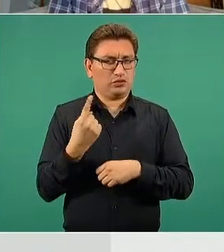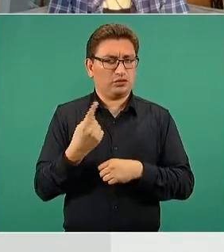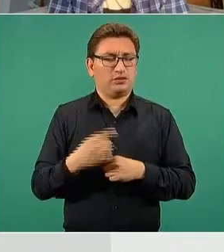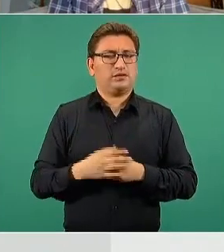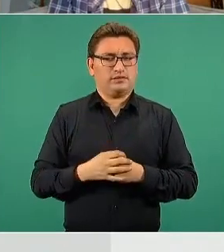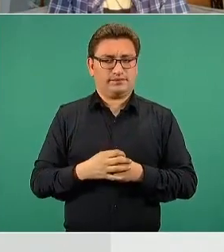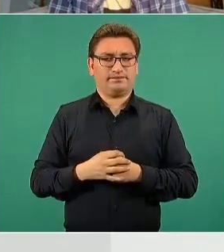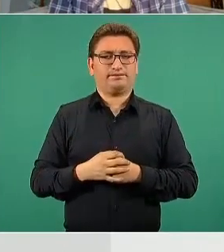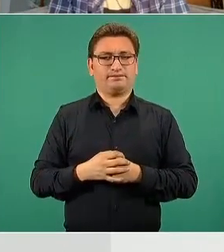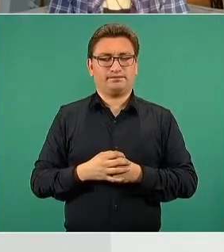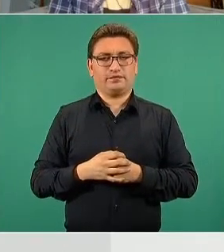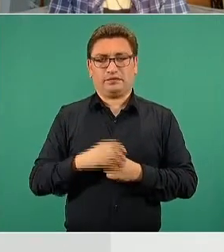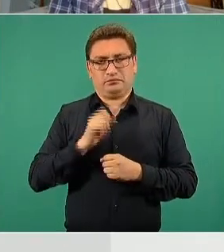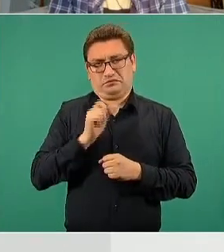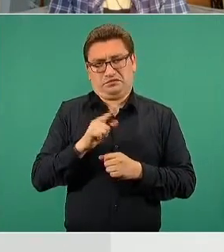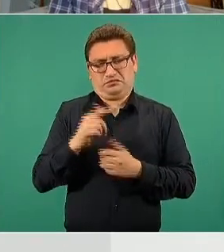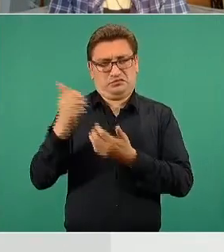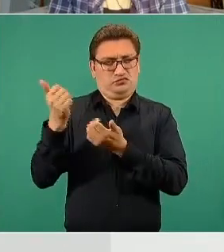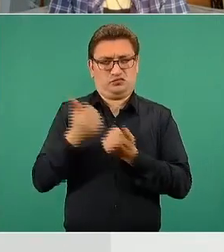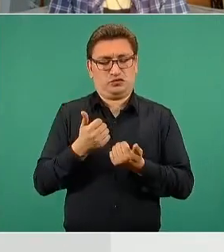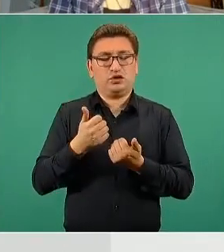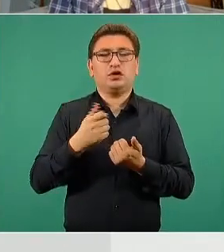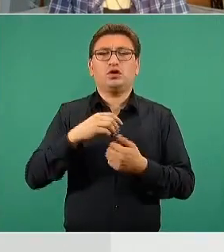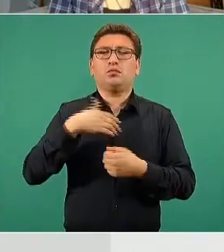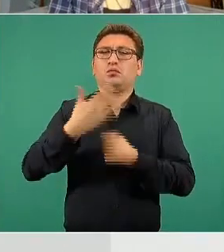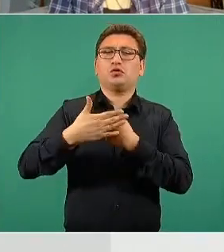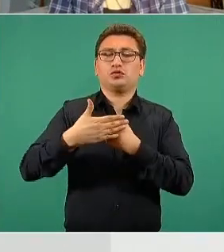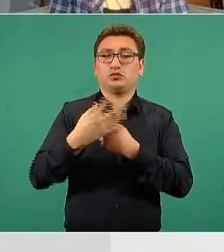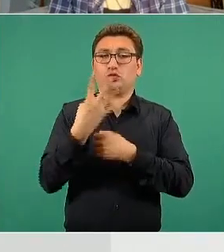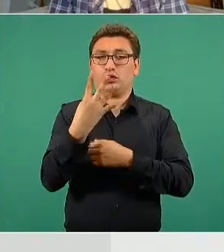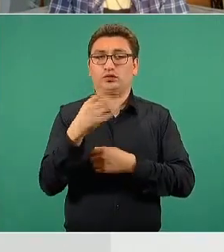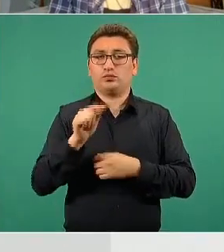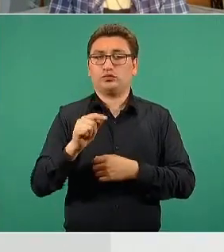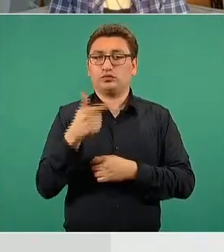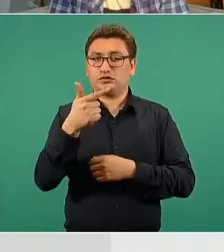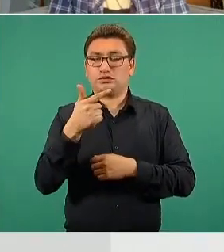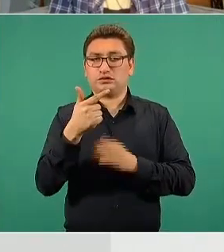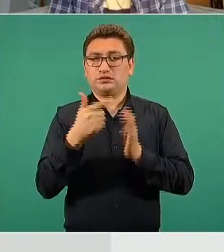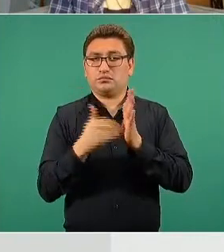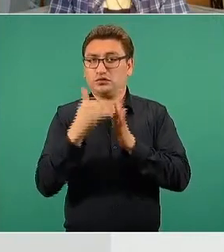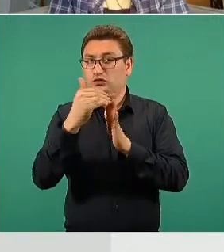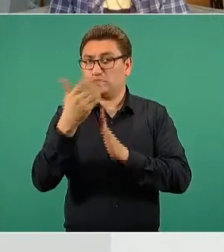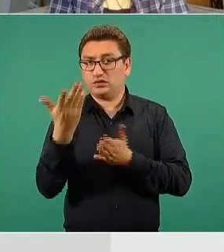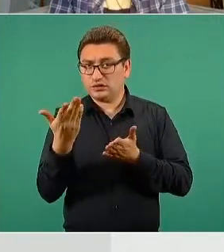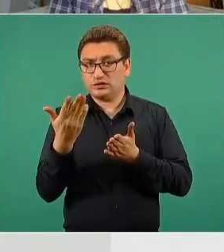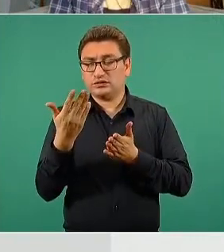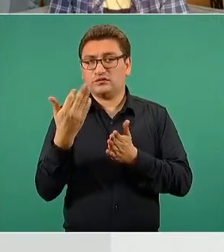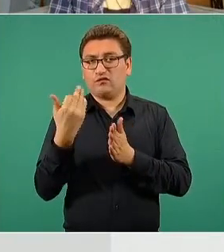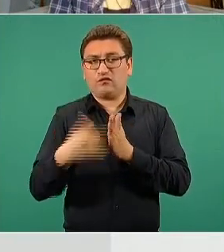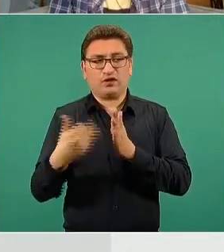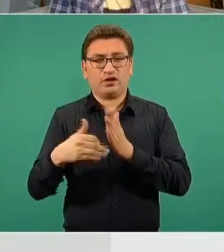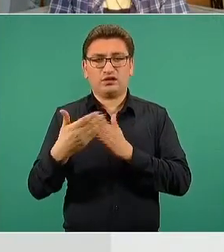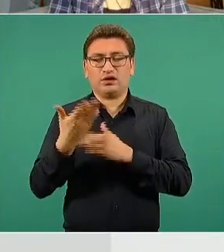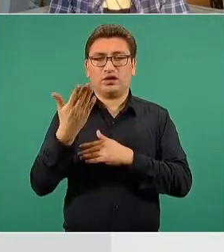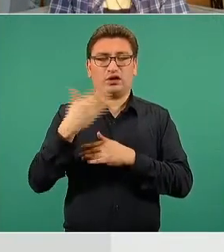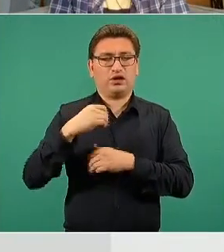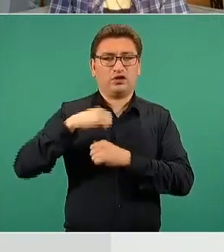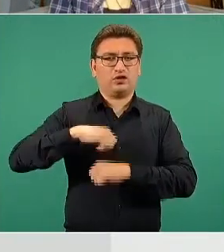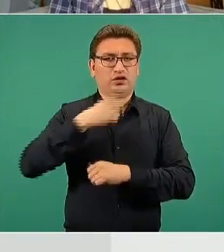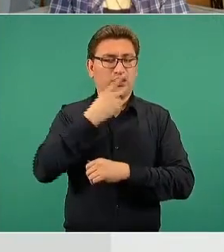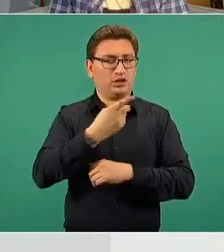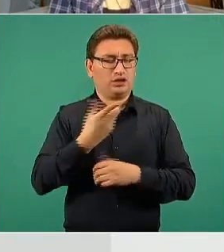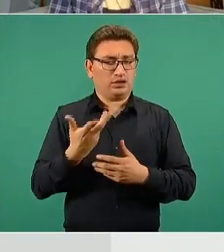este suministro precisamente? ¿Y cuándo se estarían recibiendo los 4.7 millones que se habían anunciado por parte de las